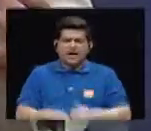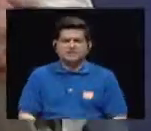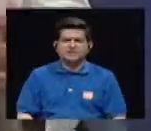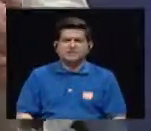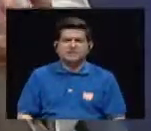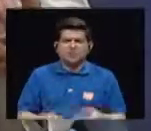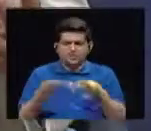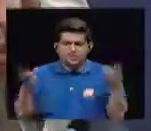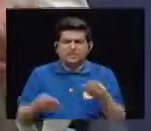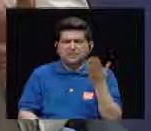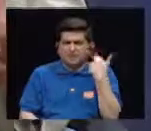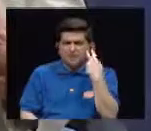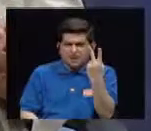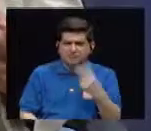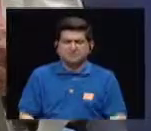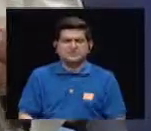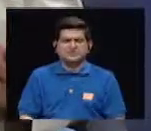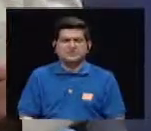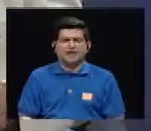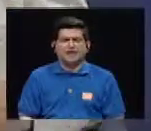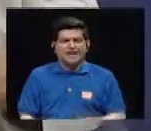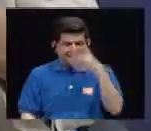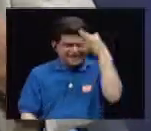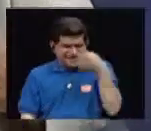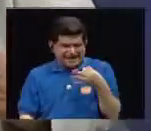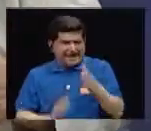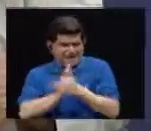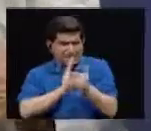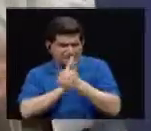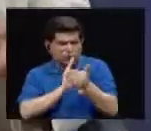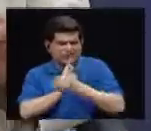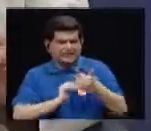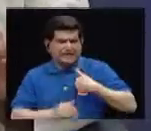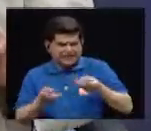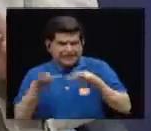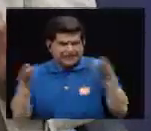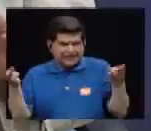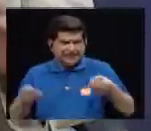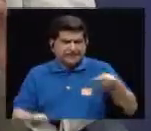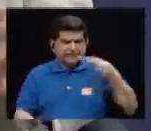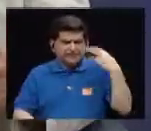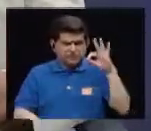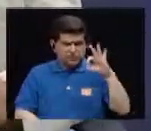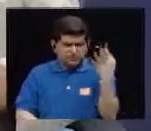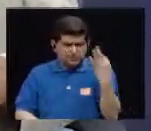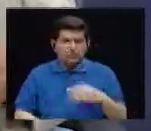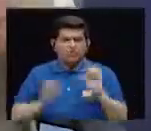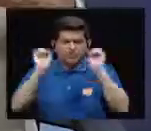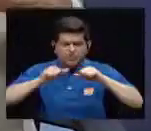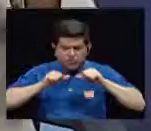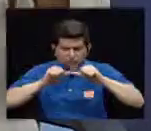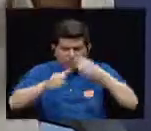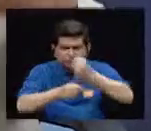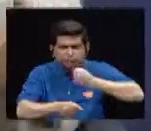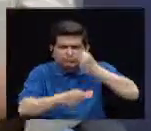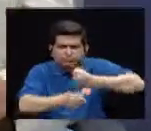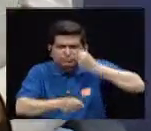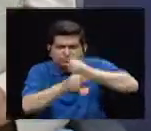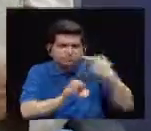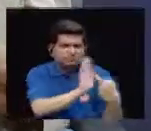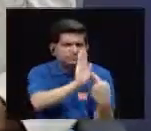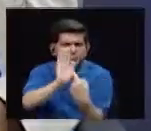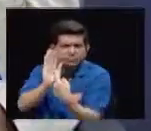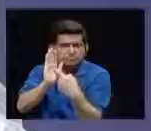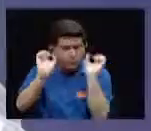audiovisual, Rubén, ¿qué potencial hay en este material histórico para seguirlo trabajando